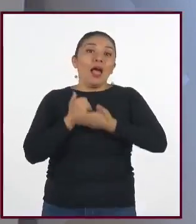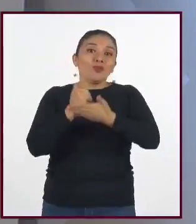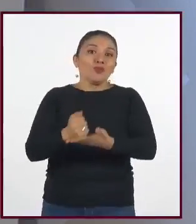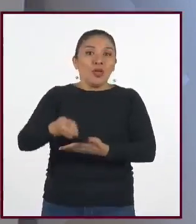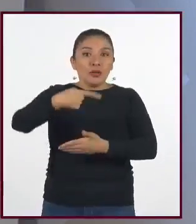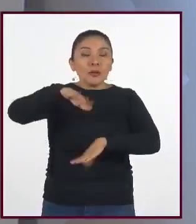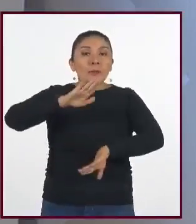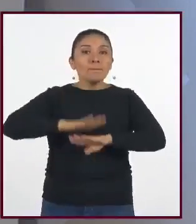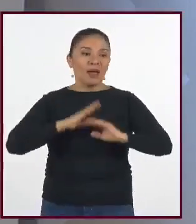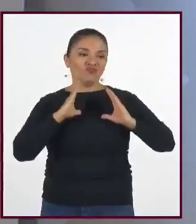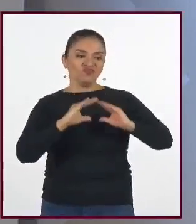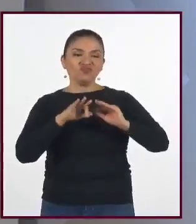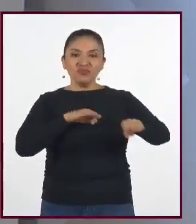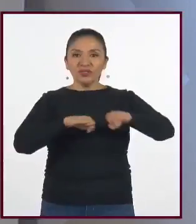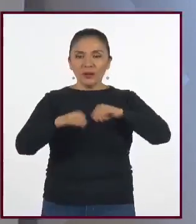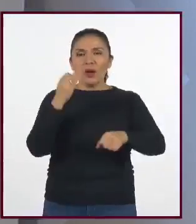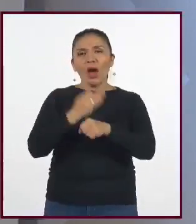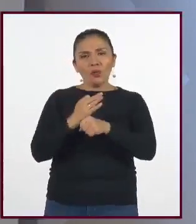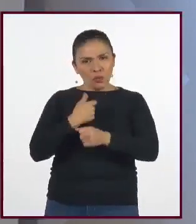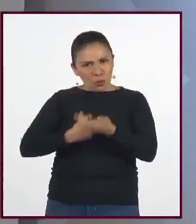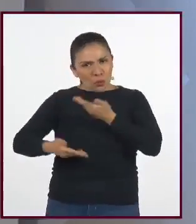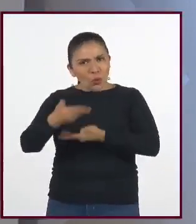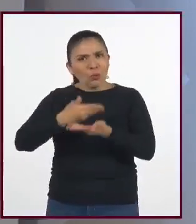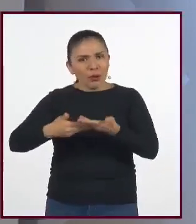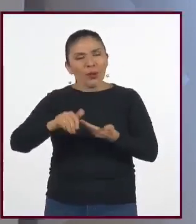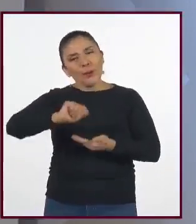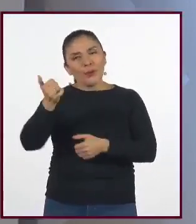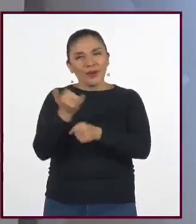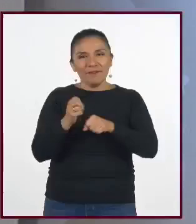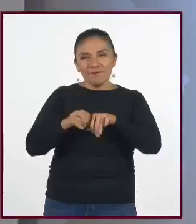práctica educativa, les compartimos la siguiente información.